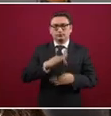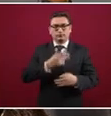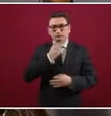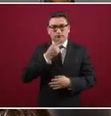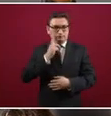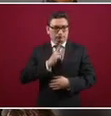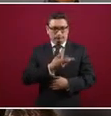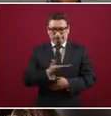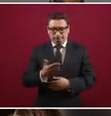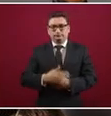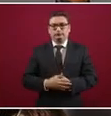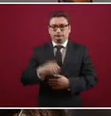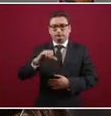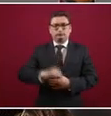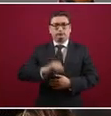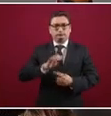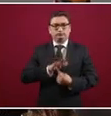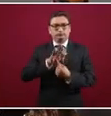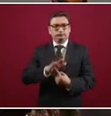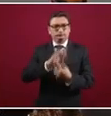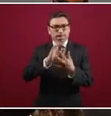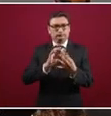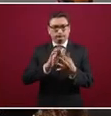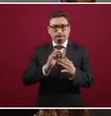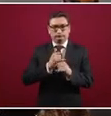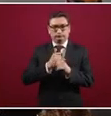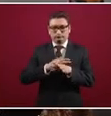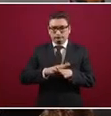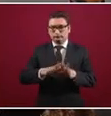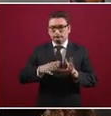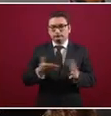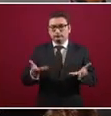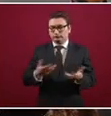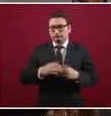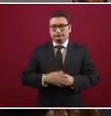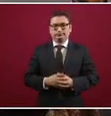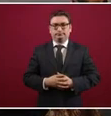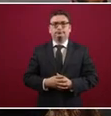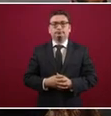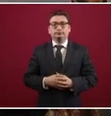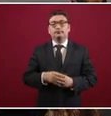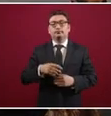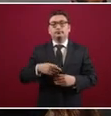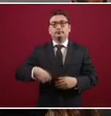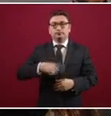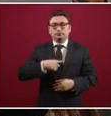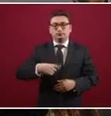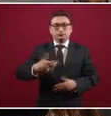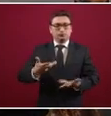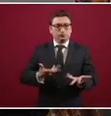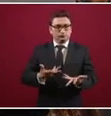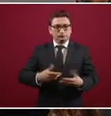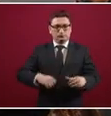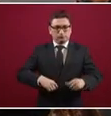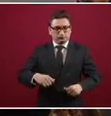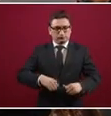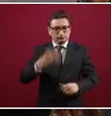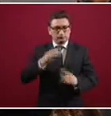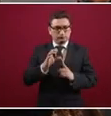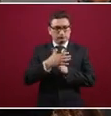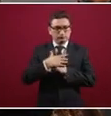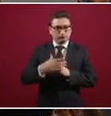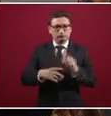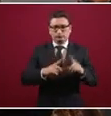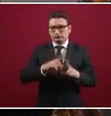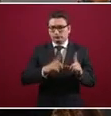hoy vamos a presentar no solamente el informe del estado que guarda las actividades los trabajos que realiza en la comisión nacional de búsqueda